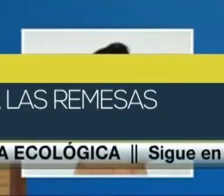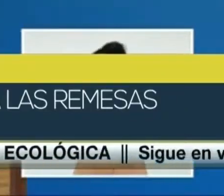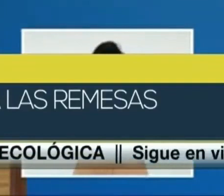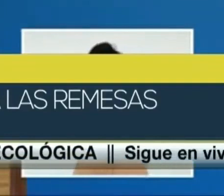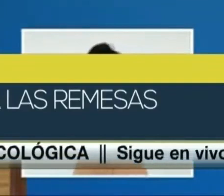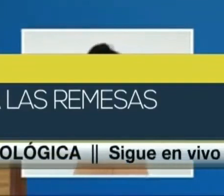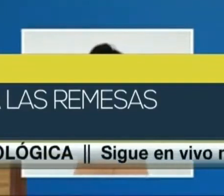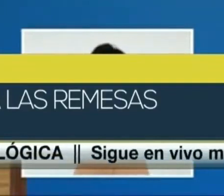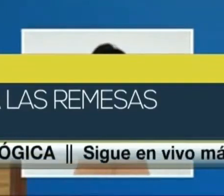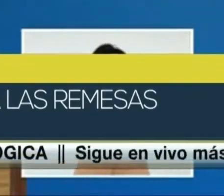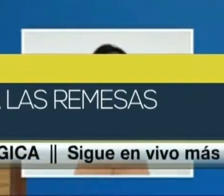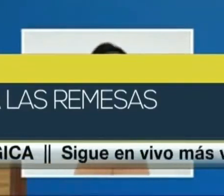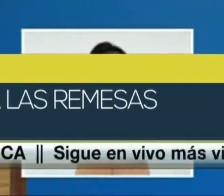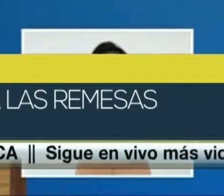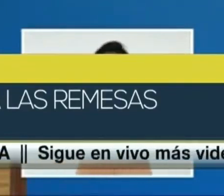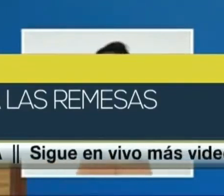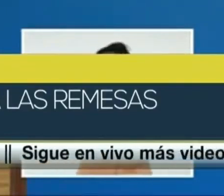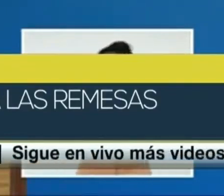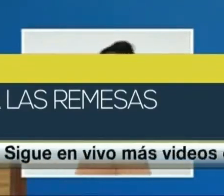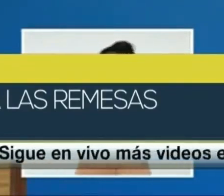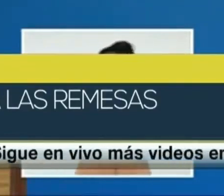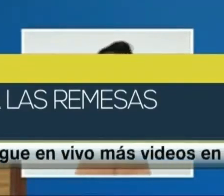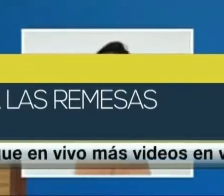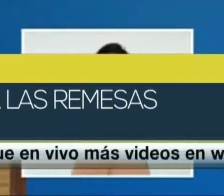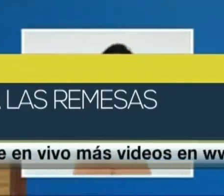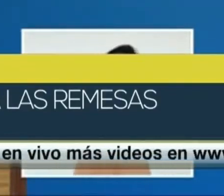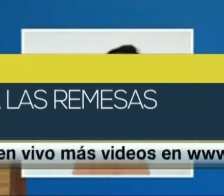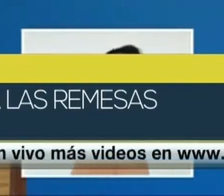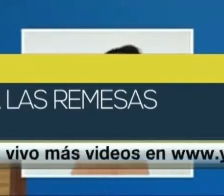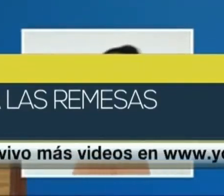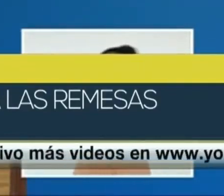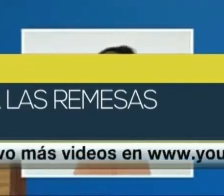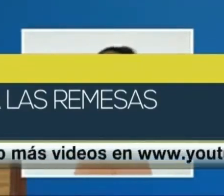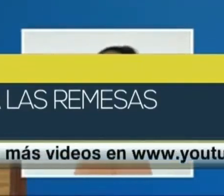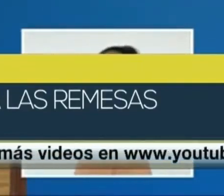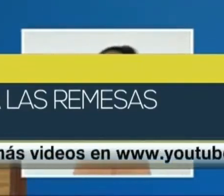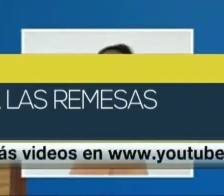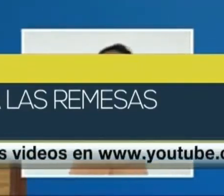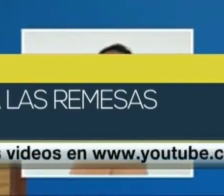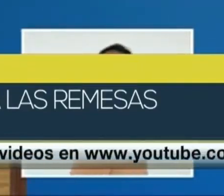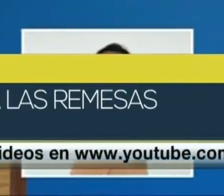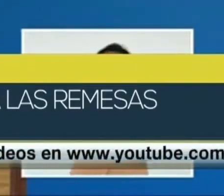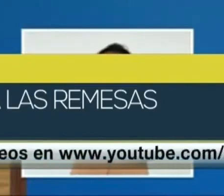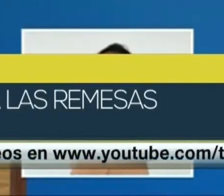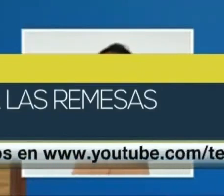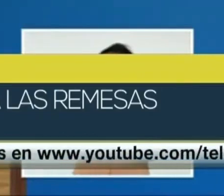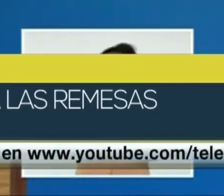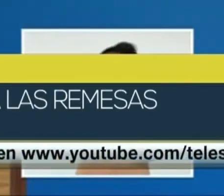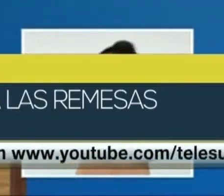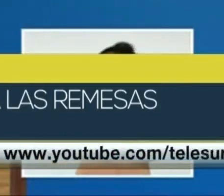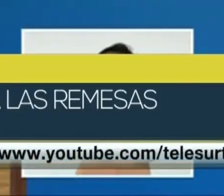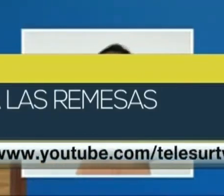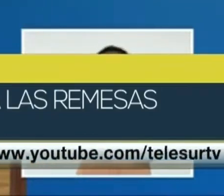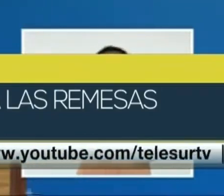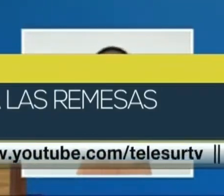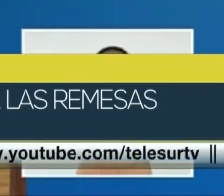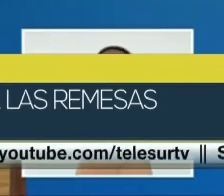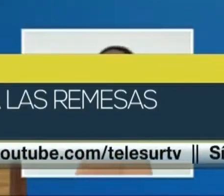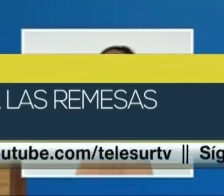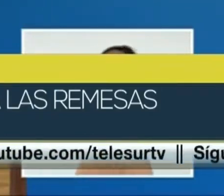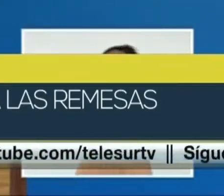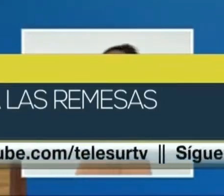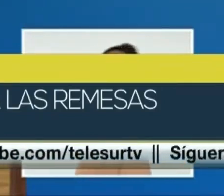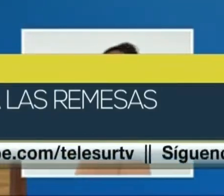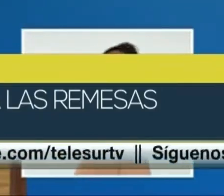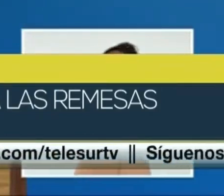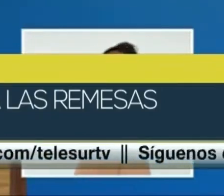quisiera atender cualquier preocupación humanitaria en Cuba, debería empezar por las medidas de Trump y del propio